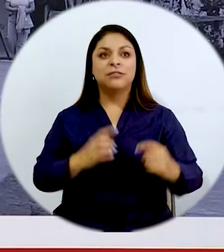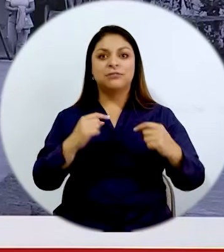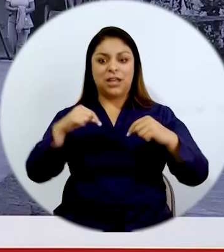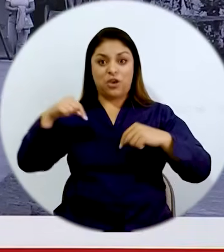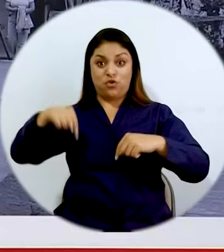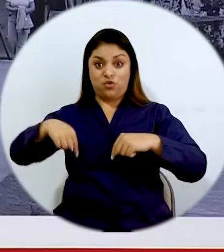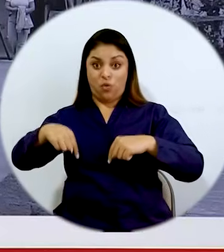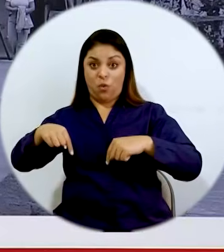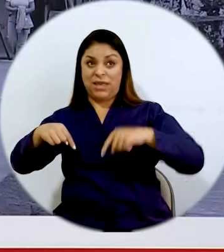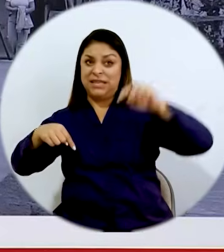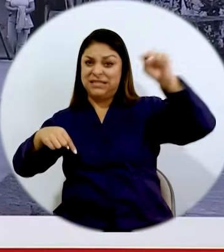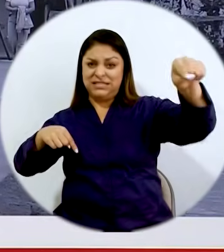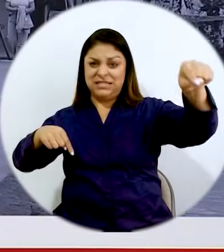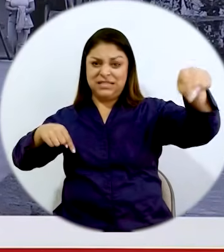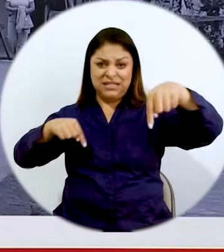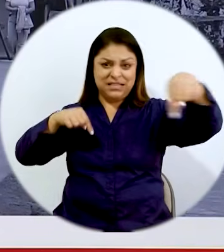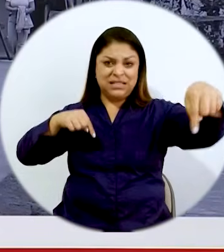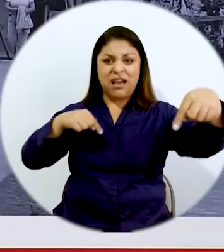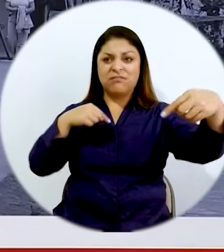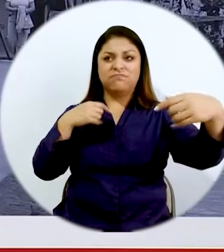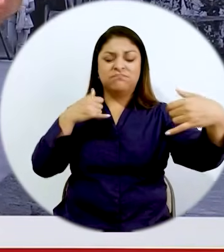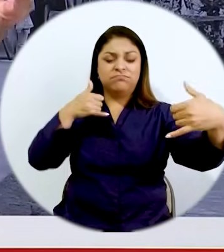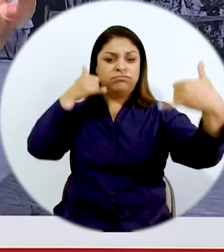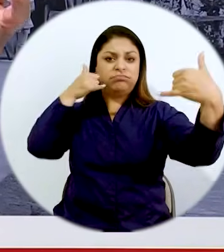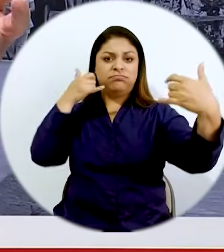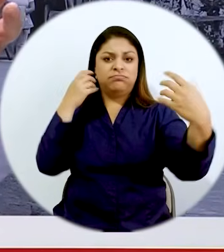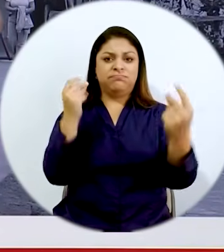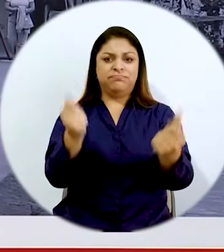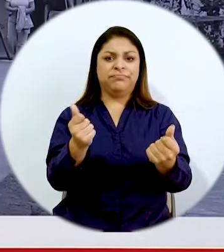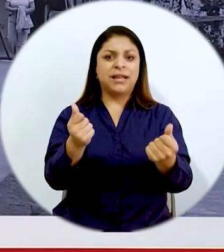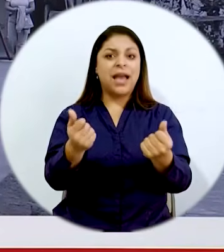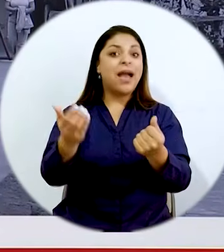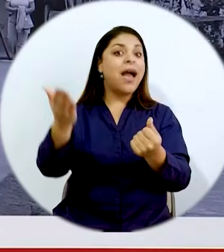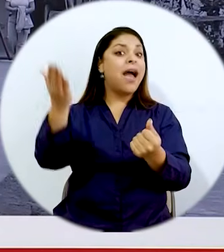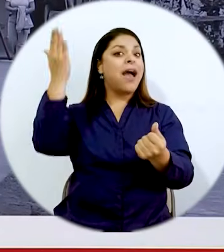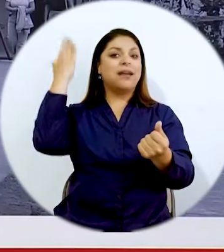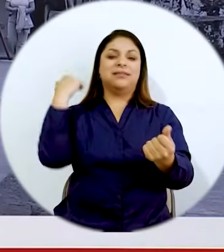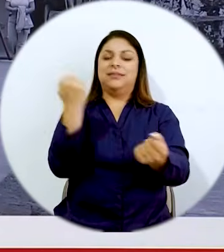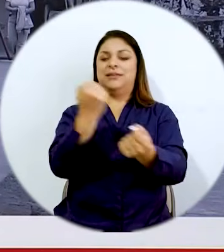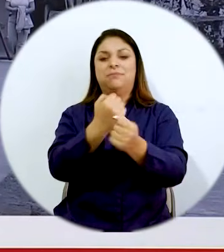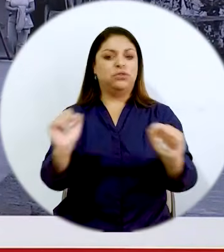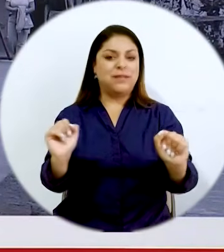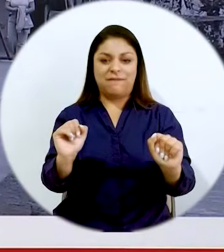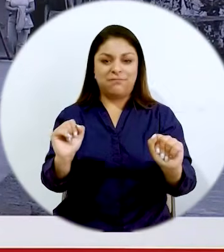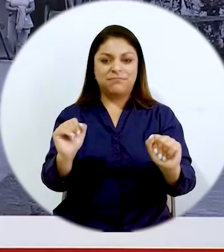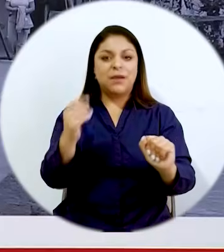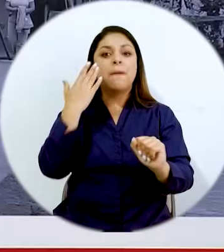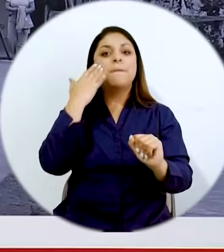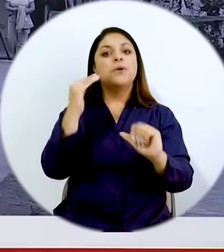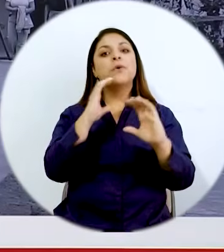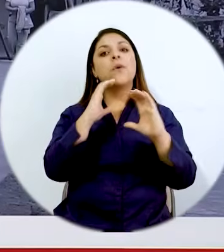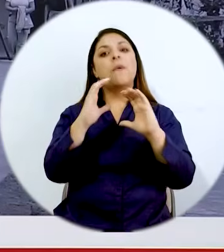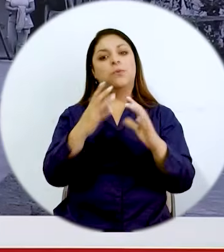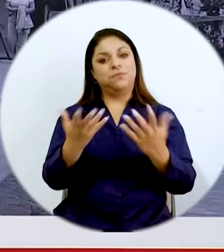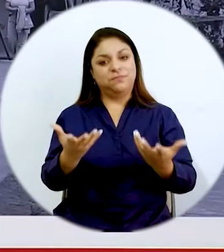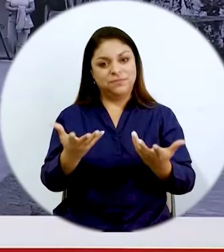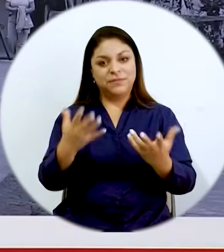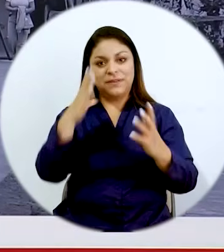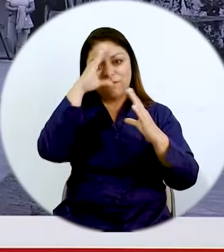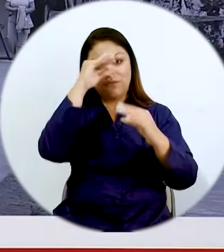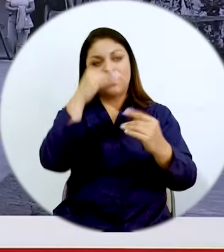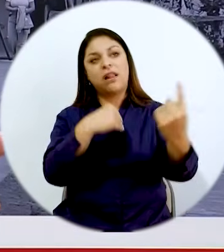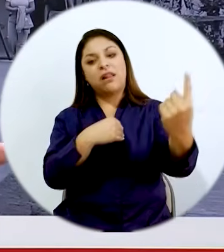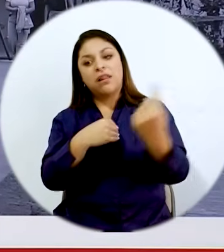cosa que puede ocurrir hoy, que antes era prácticamente imposible, ¿verdad? Precisamente por la forma en la que se comunicaban los